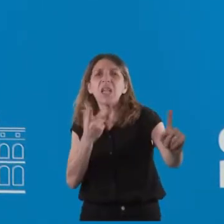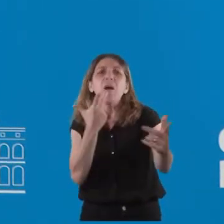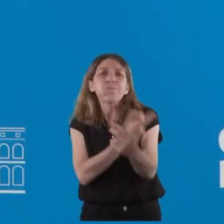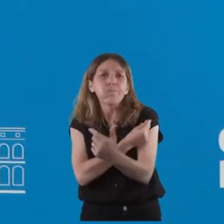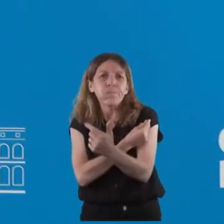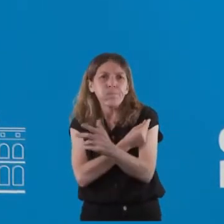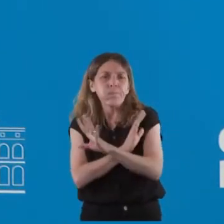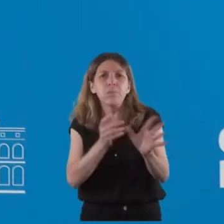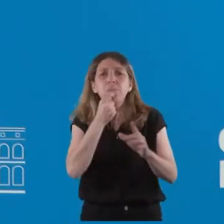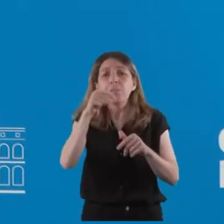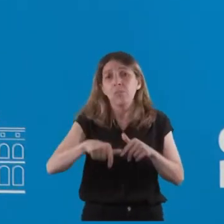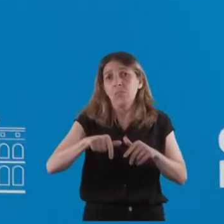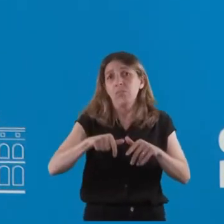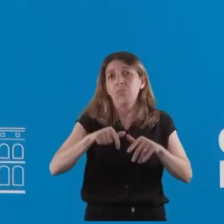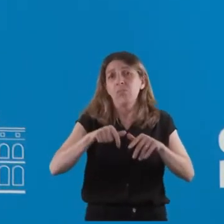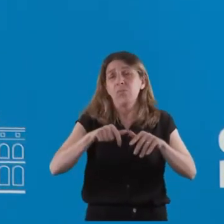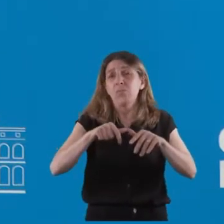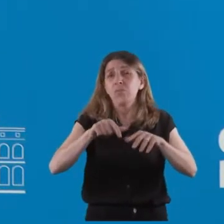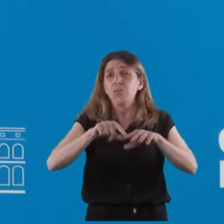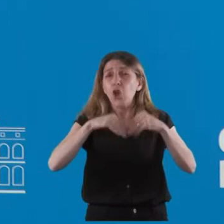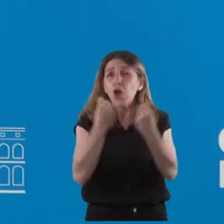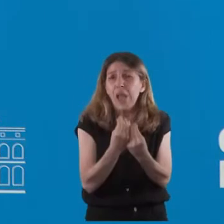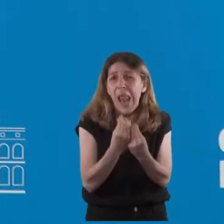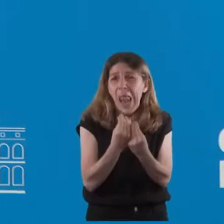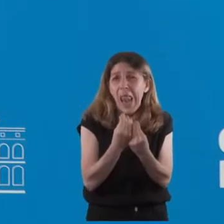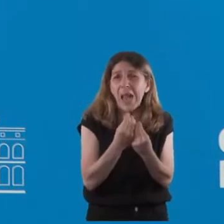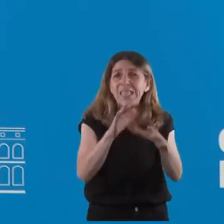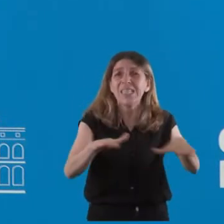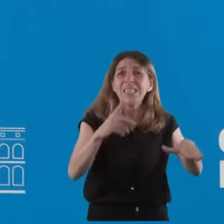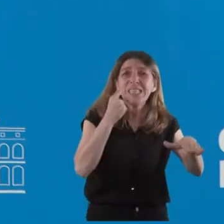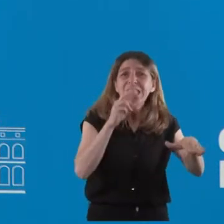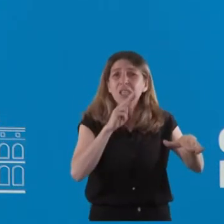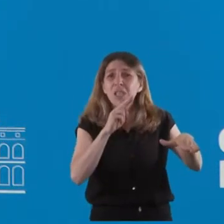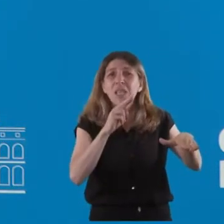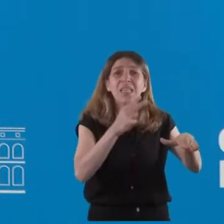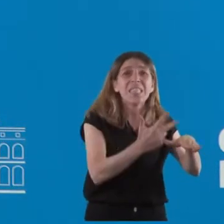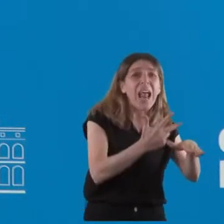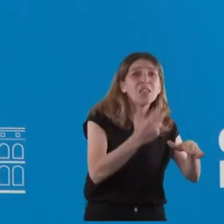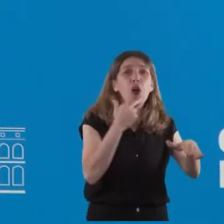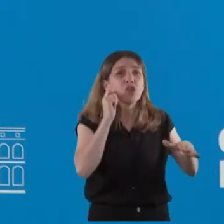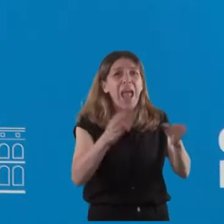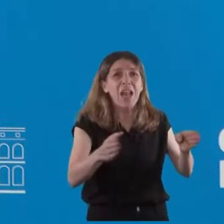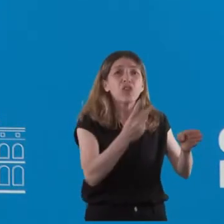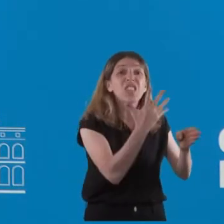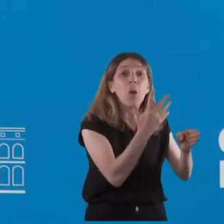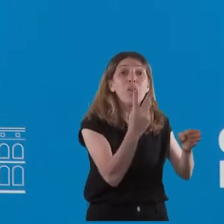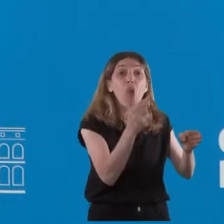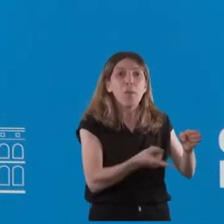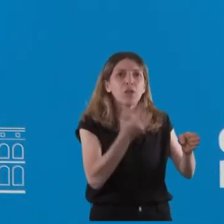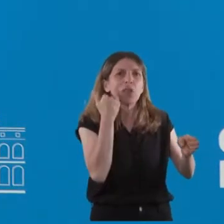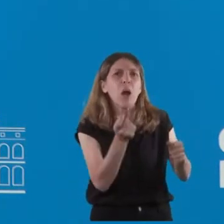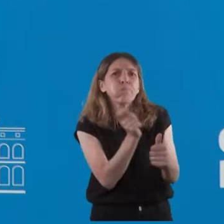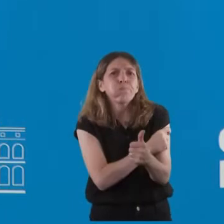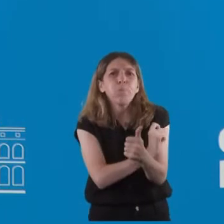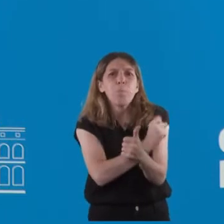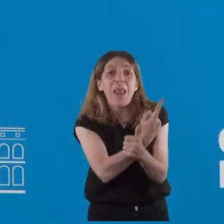el 50% 52% de los niños y niñas entre 3 y 11 años tienen la primera dosis esperamos